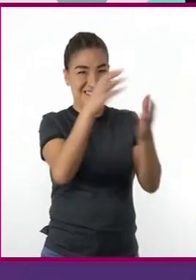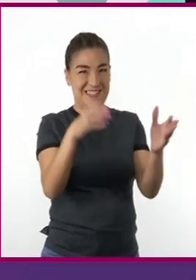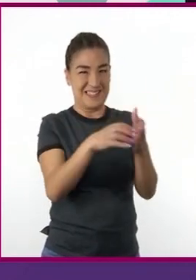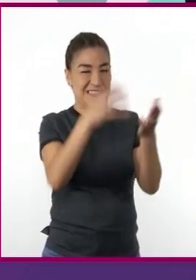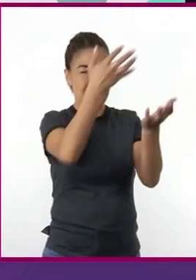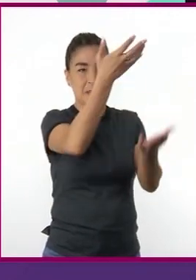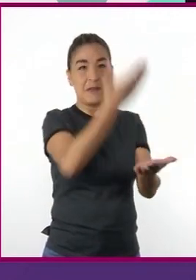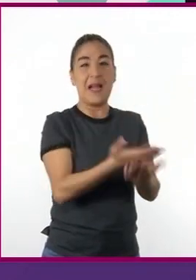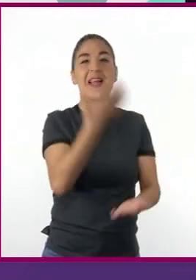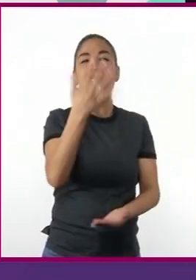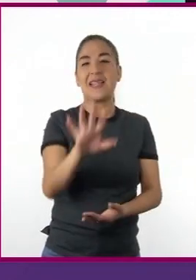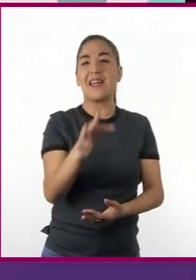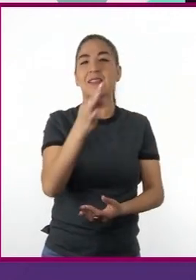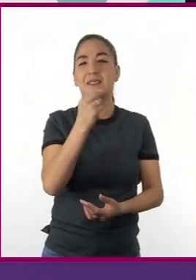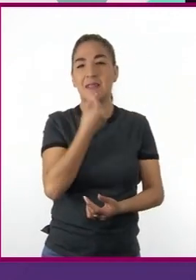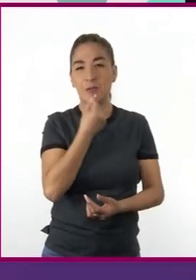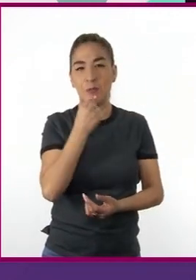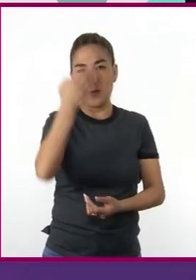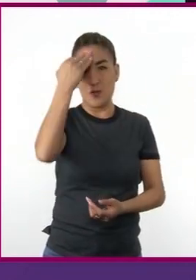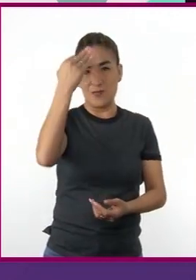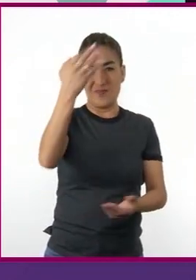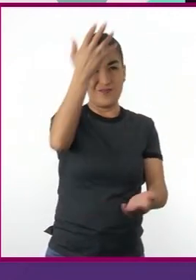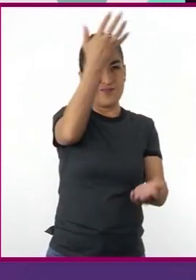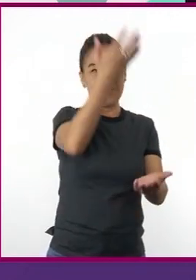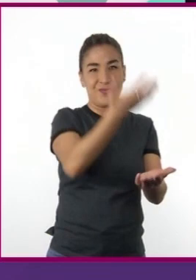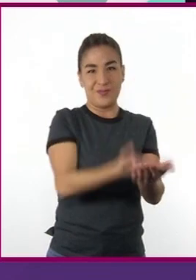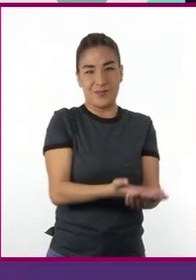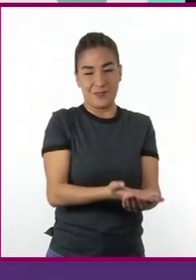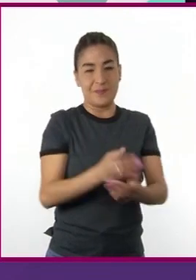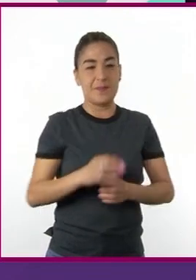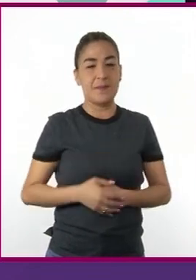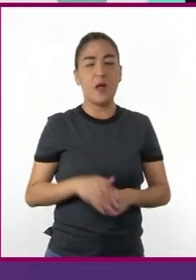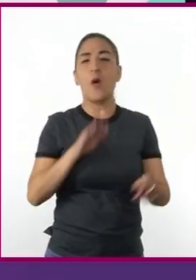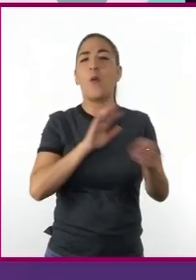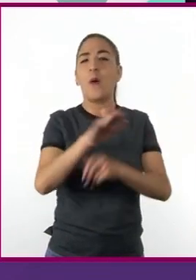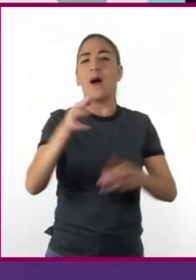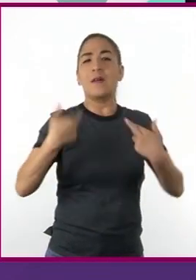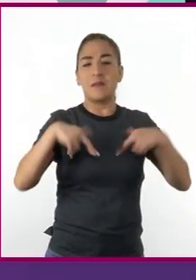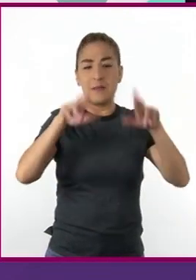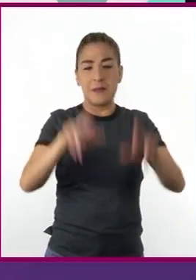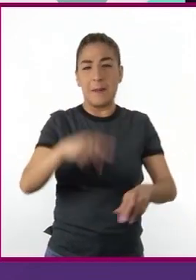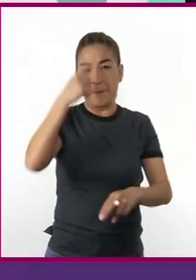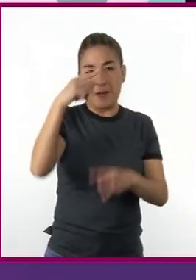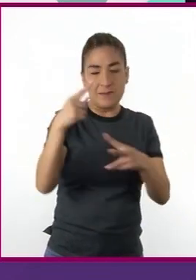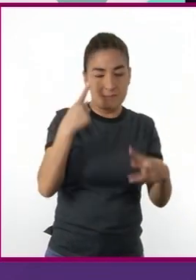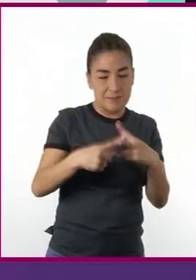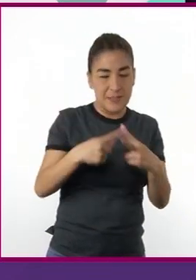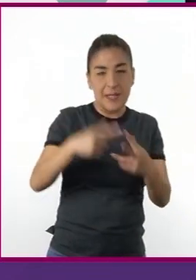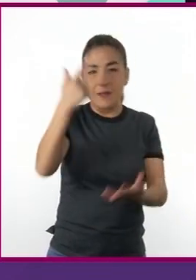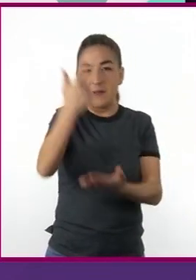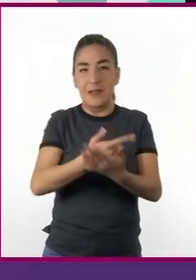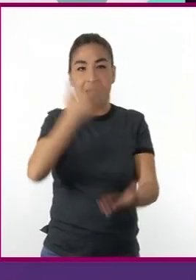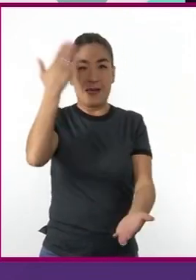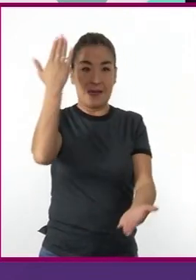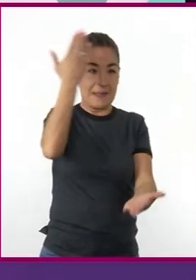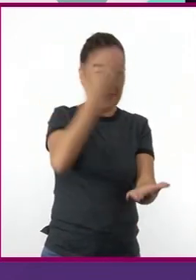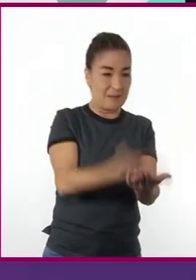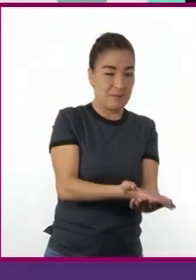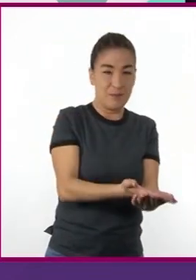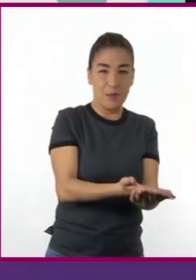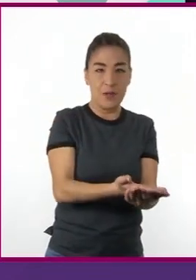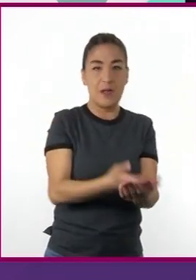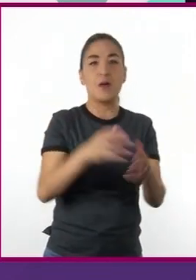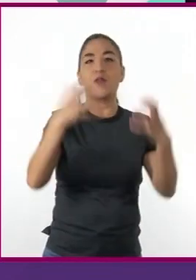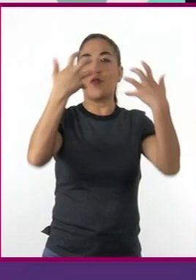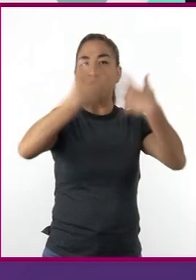en llegar. ¿Cuál de las siguientes expresiones permite calcular la distancia de caída en función